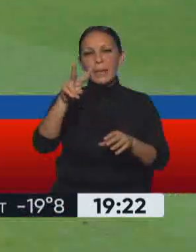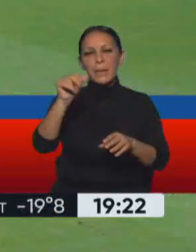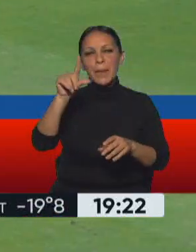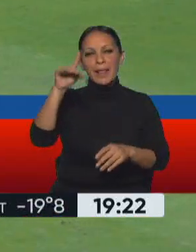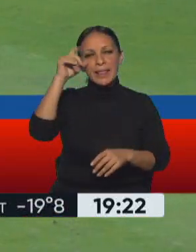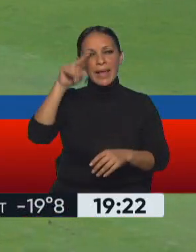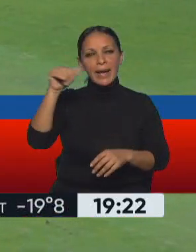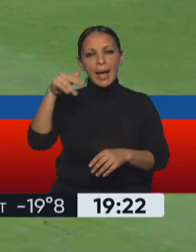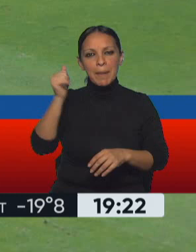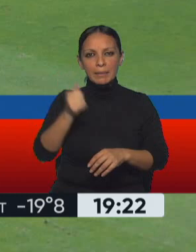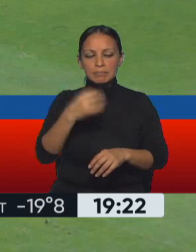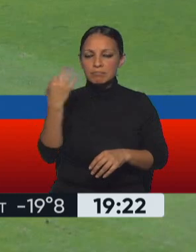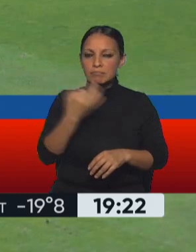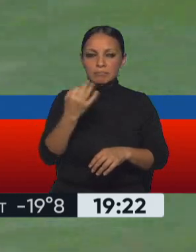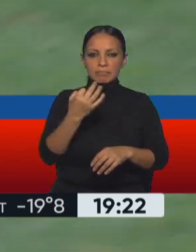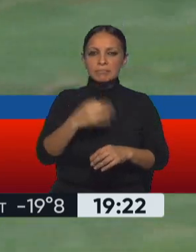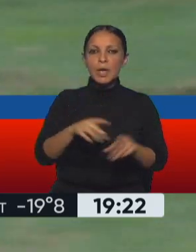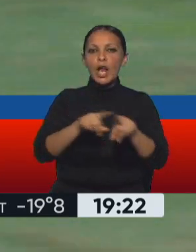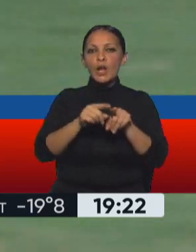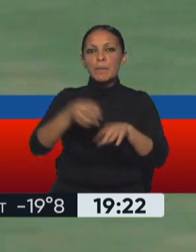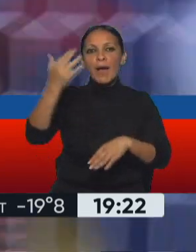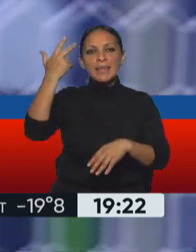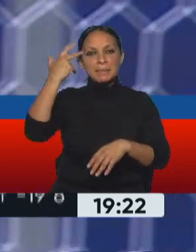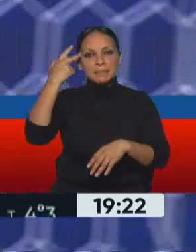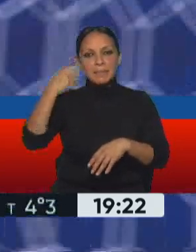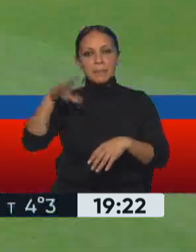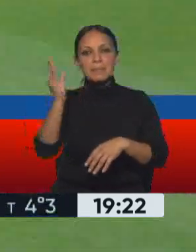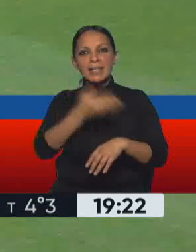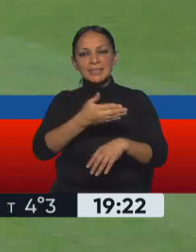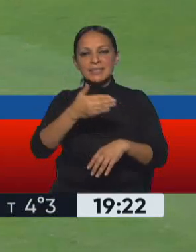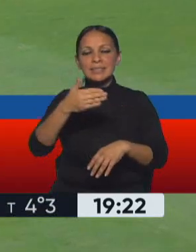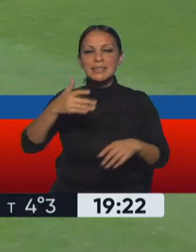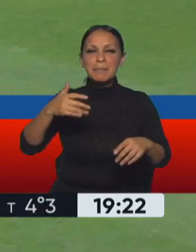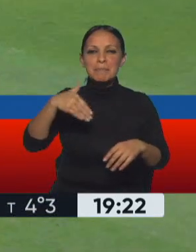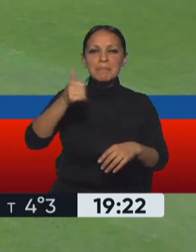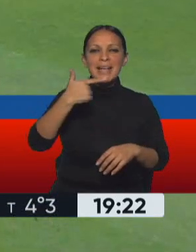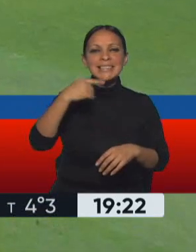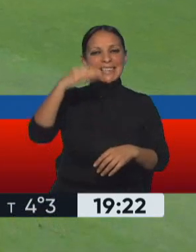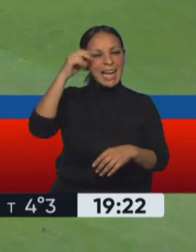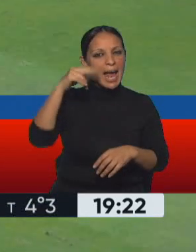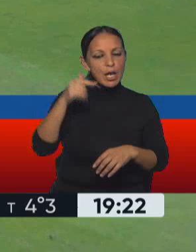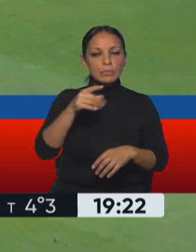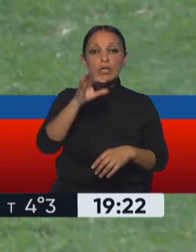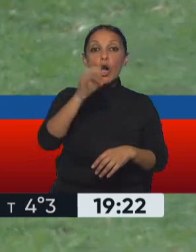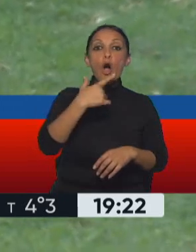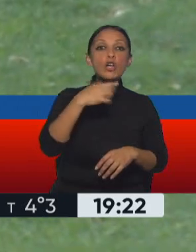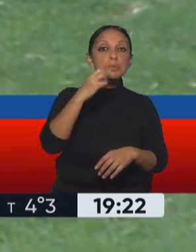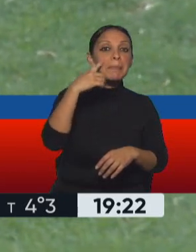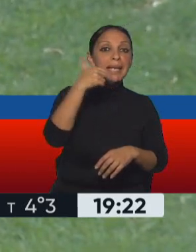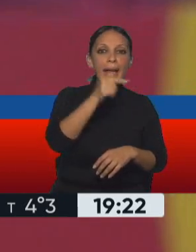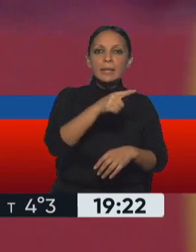de presentaciones, como sucedió con Messi superando a Mascherano hace días nada más. Ospina es el hombre que